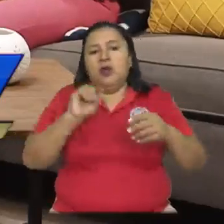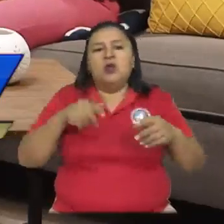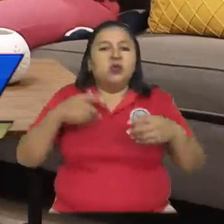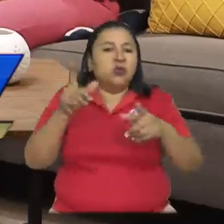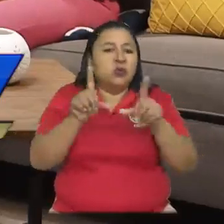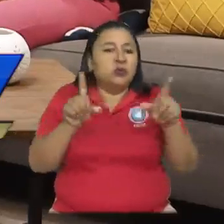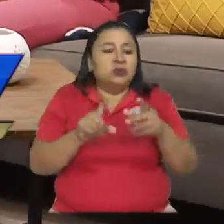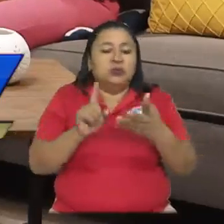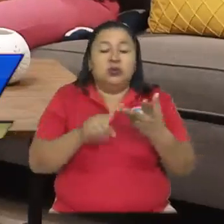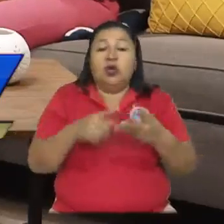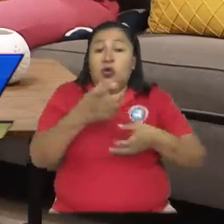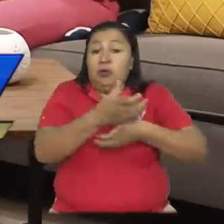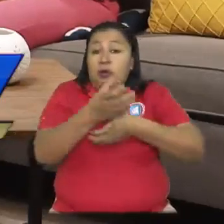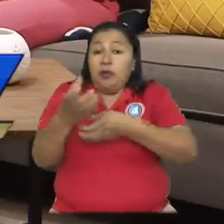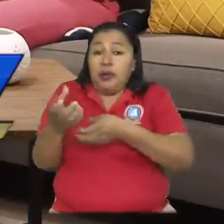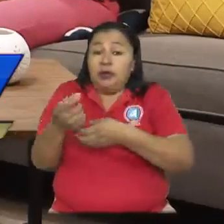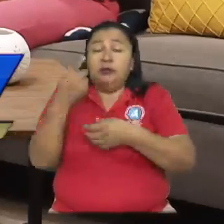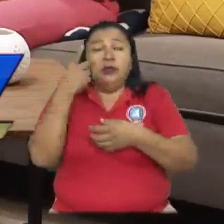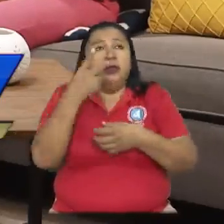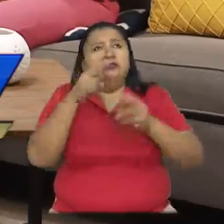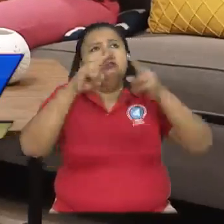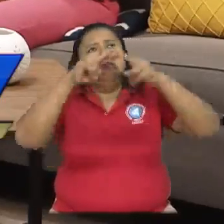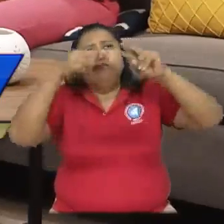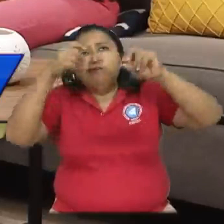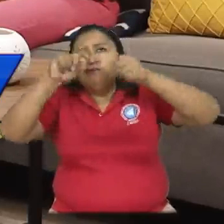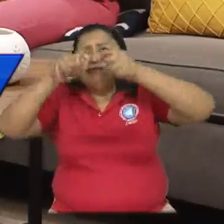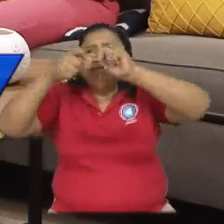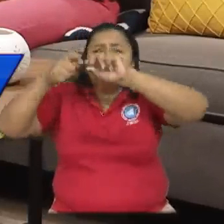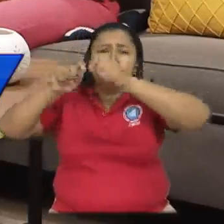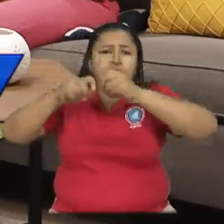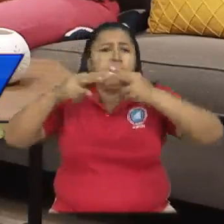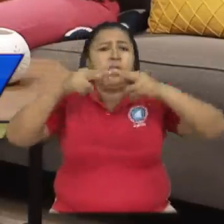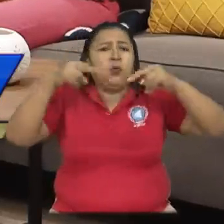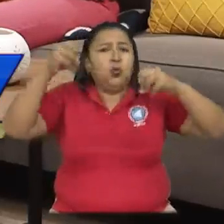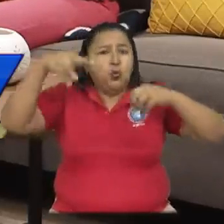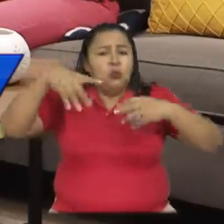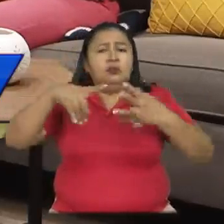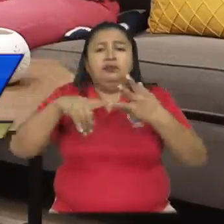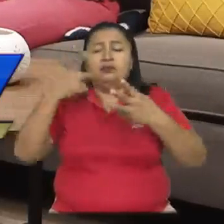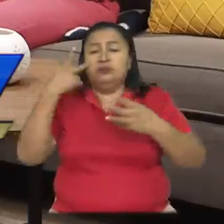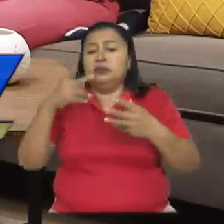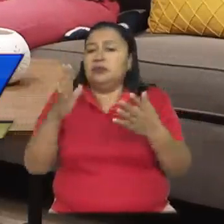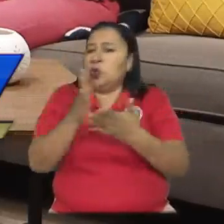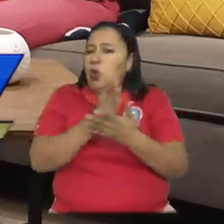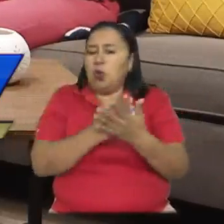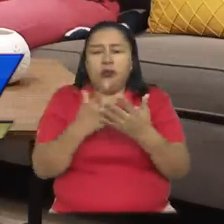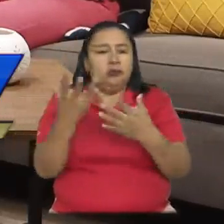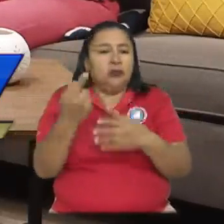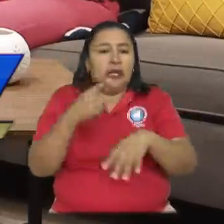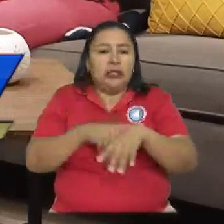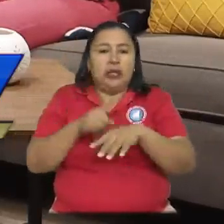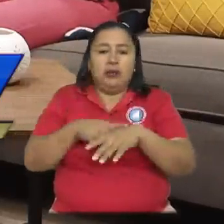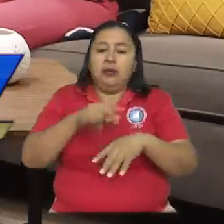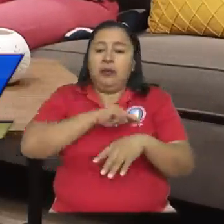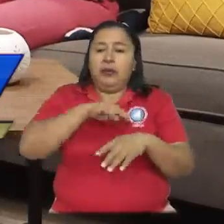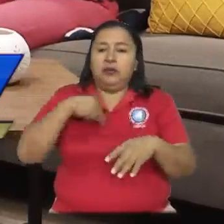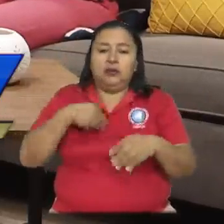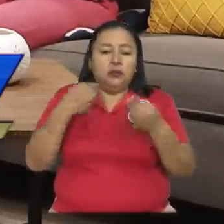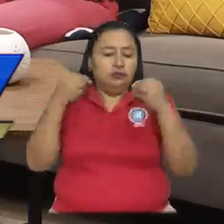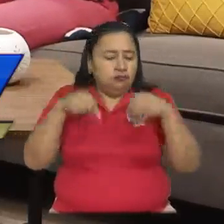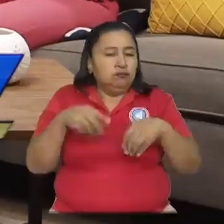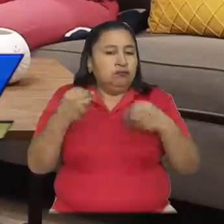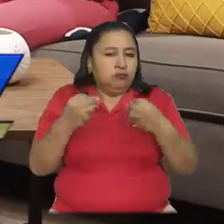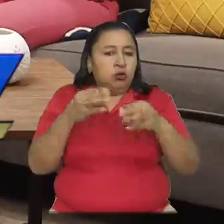los bomberos revisan todo lo que tiene que ver con las conexiones eléctricas. O sea, es un periodo para nosotros